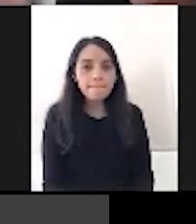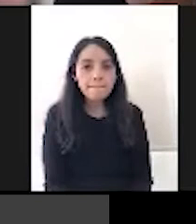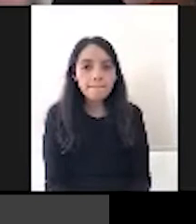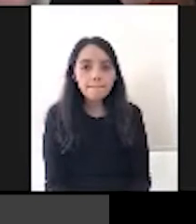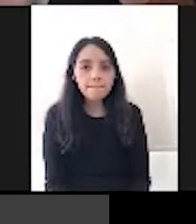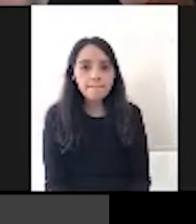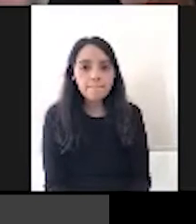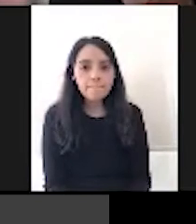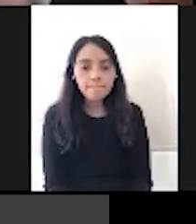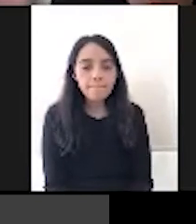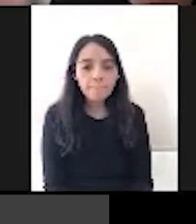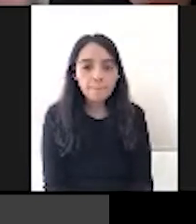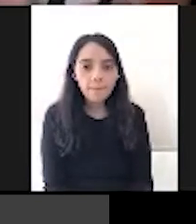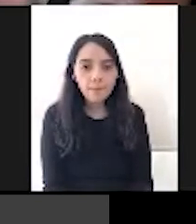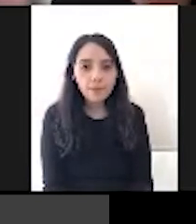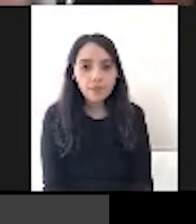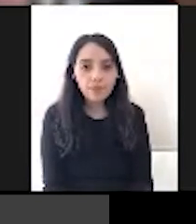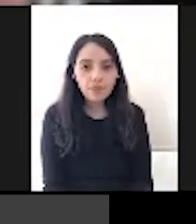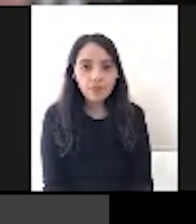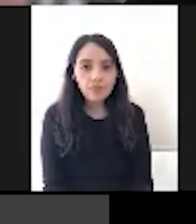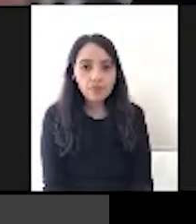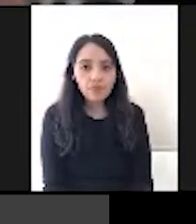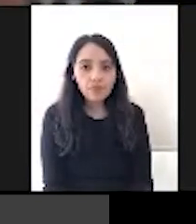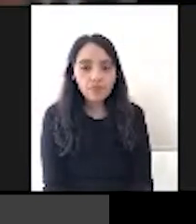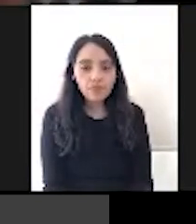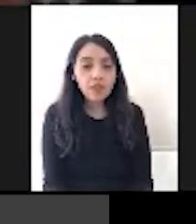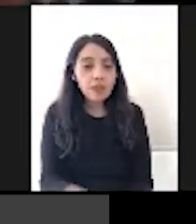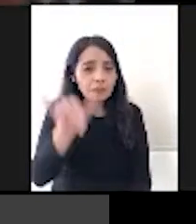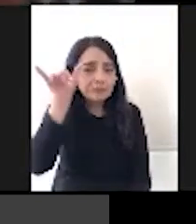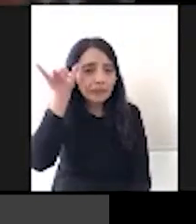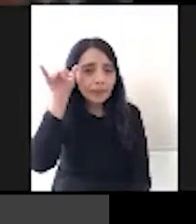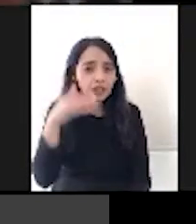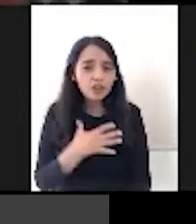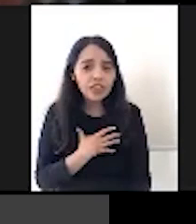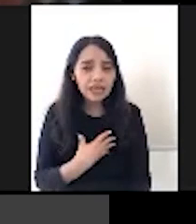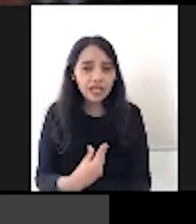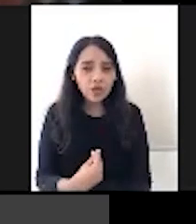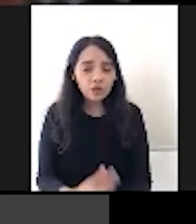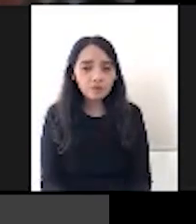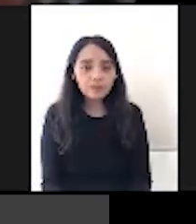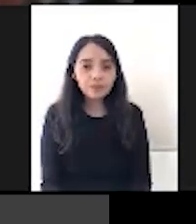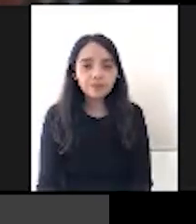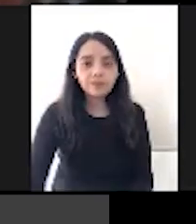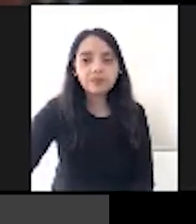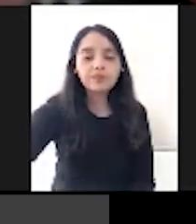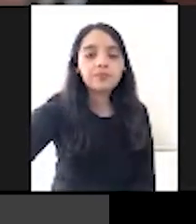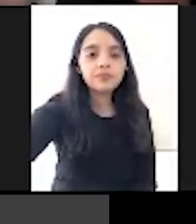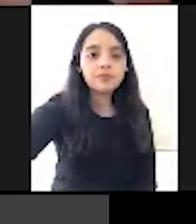¿Qué pasa? Perdón, mil disculpas, un segundo. Tengo esto, toma.